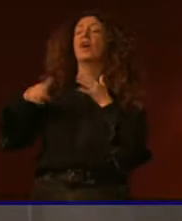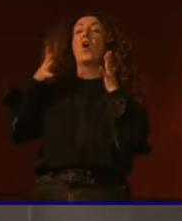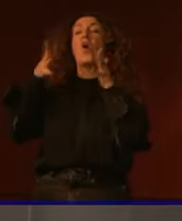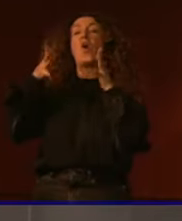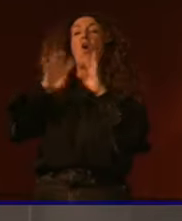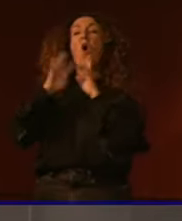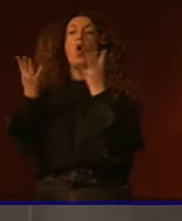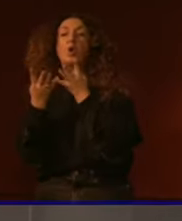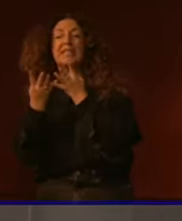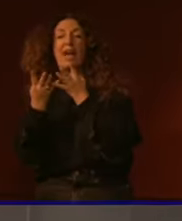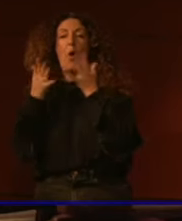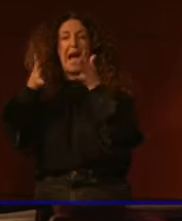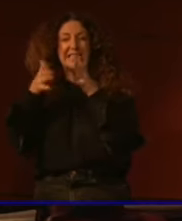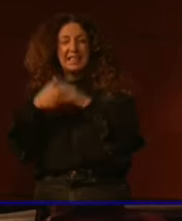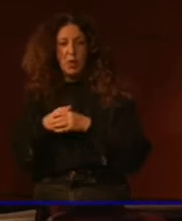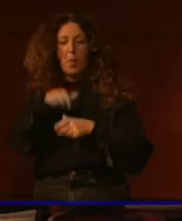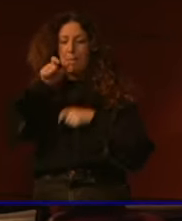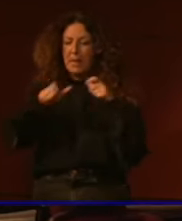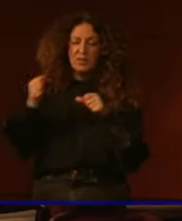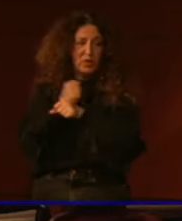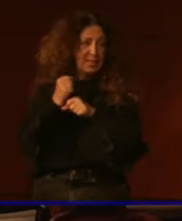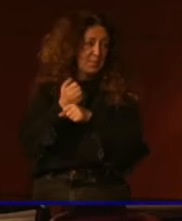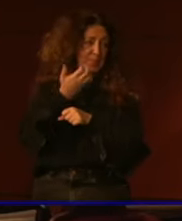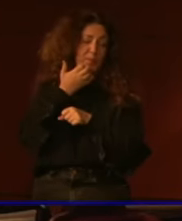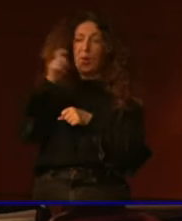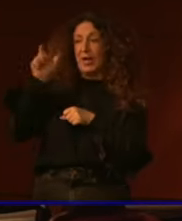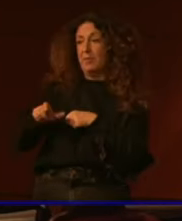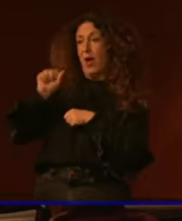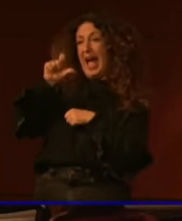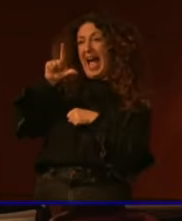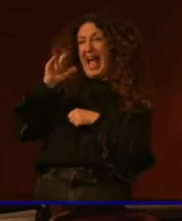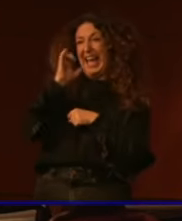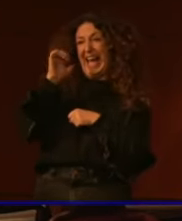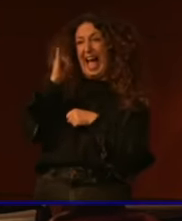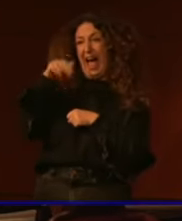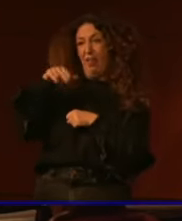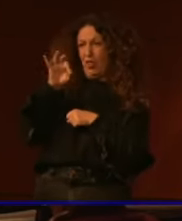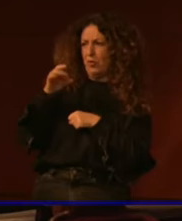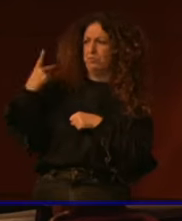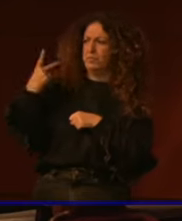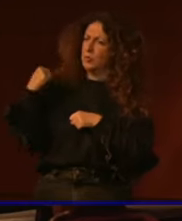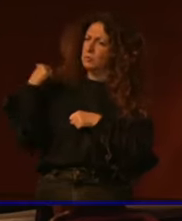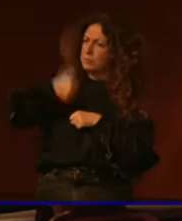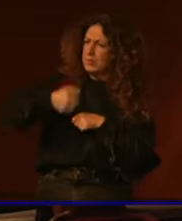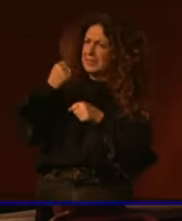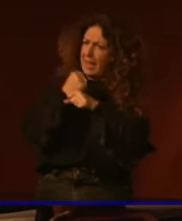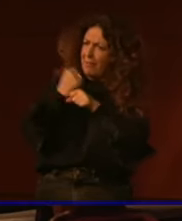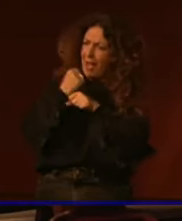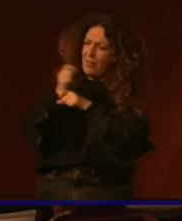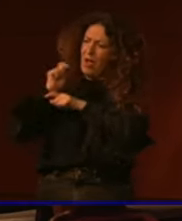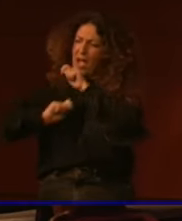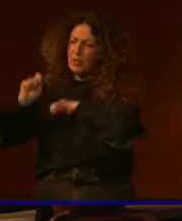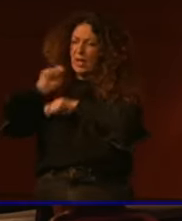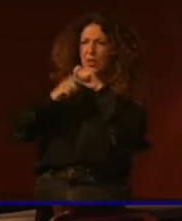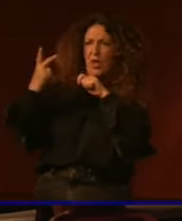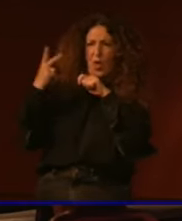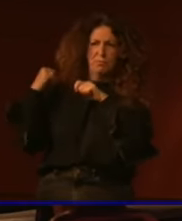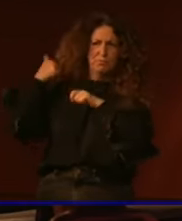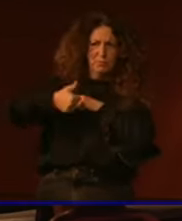que han estado ahí trabajando, Alejandro en concreto, que además llevamos años trabajando, como asociaciones también.